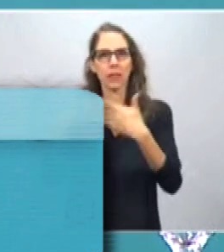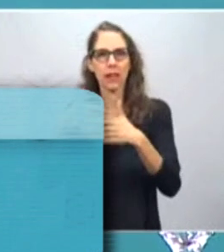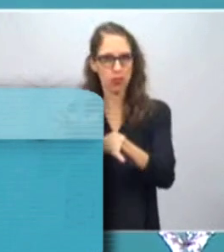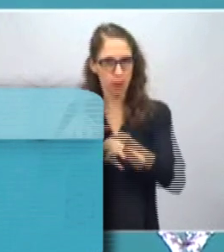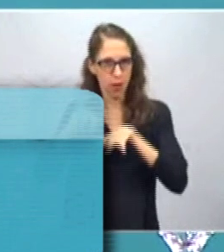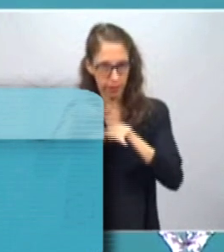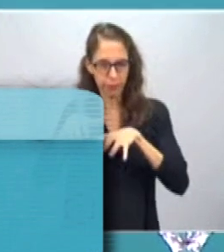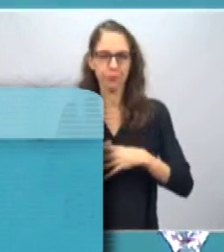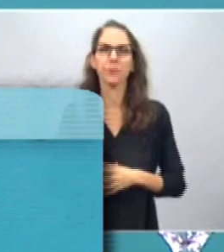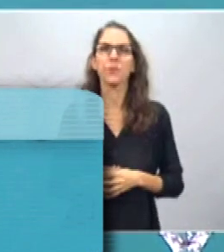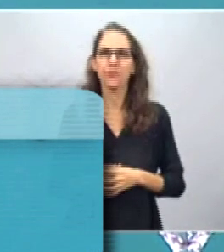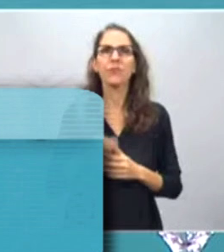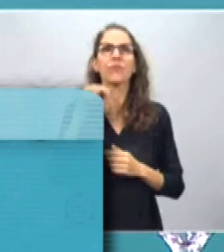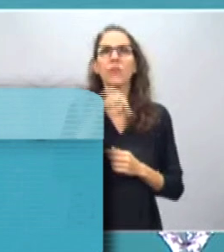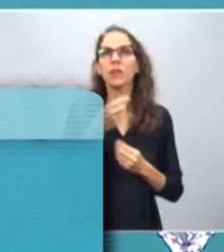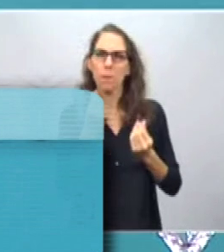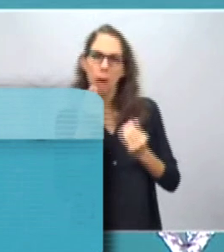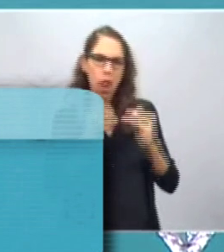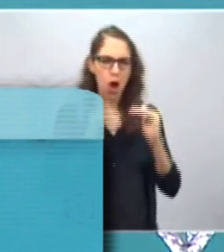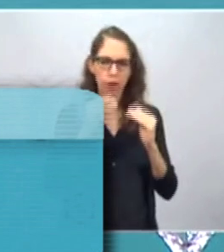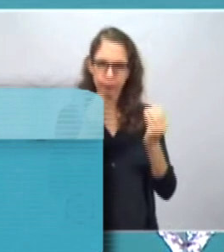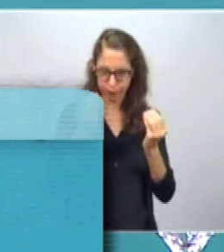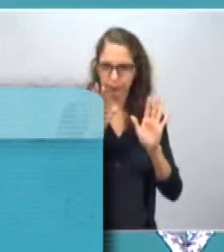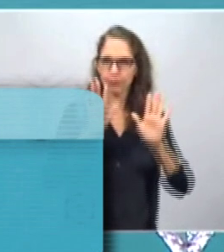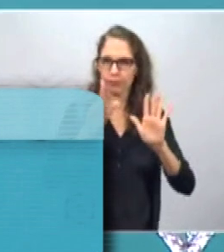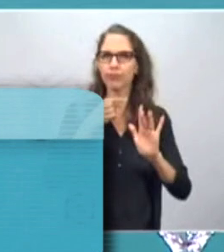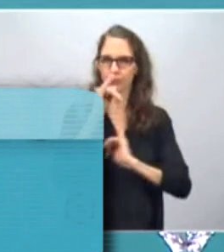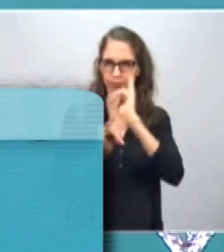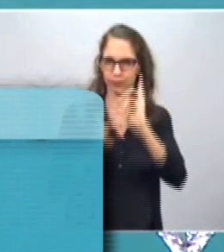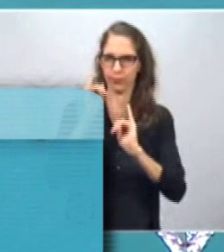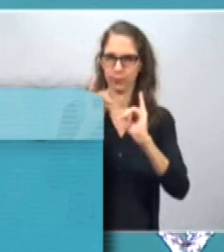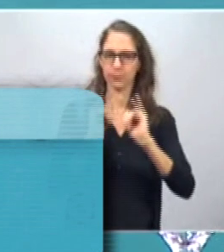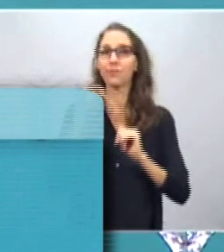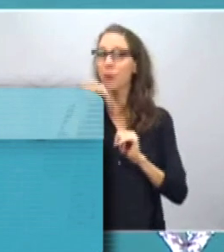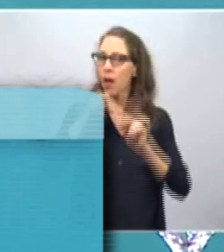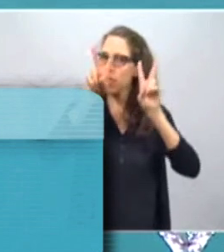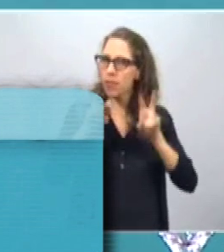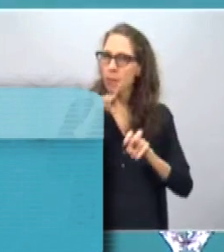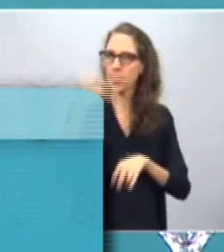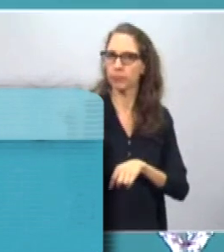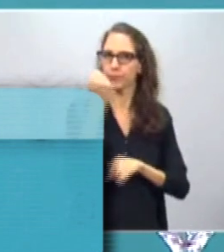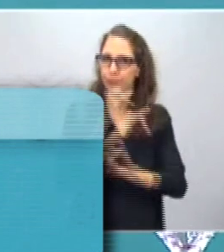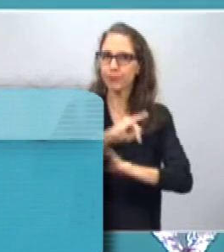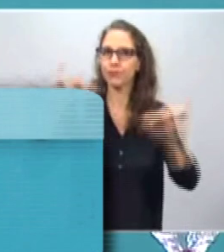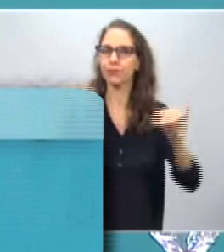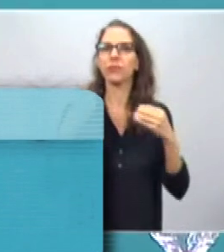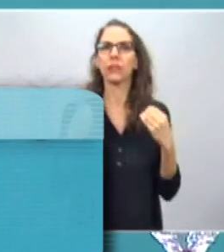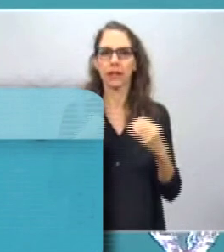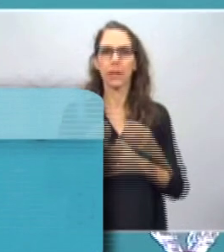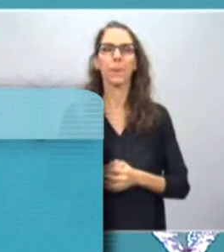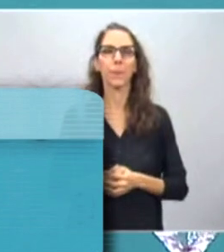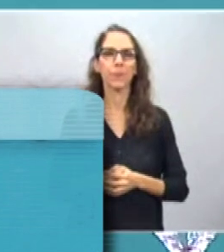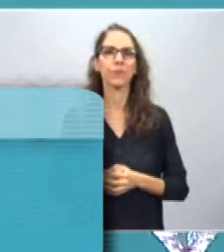venimos desarrollando a valor producto. Y acá vale la pena señalar, por supuesto, que la